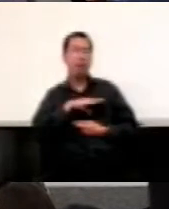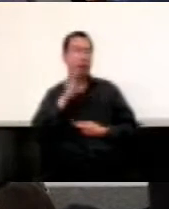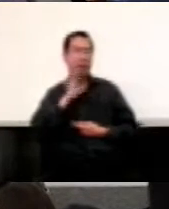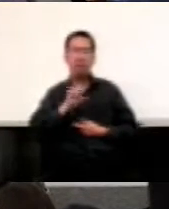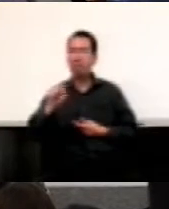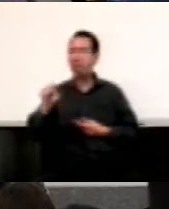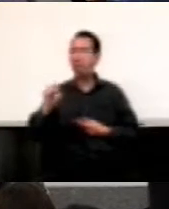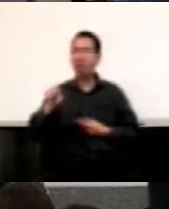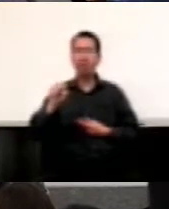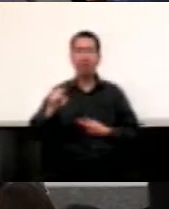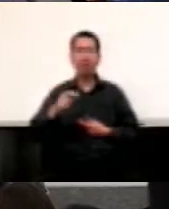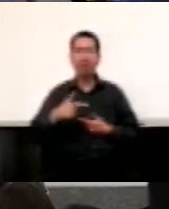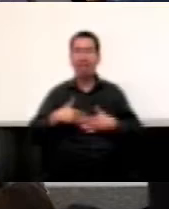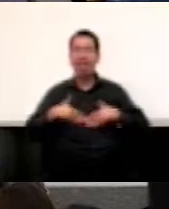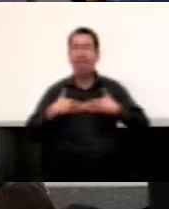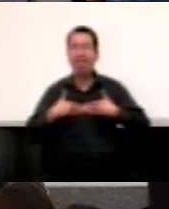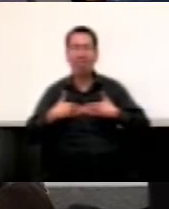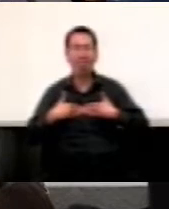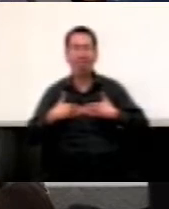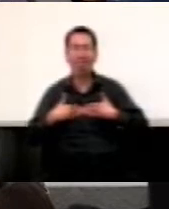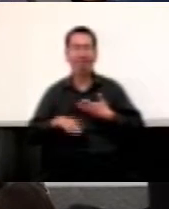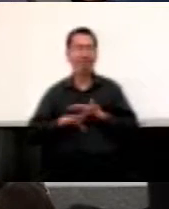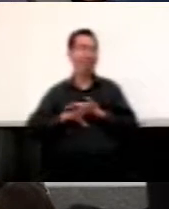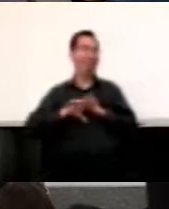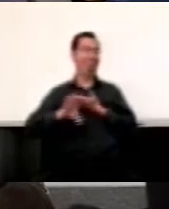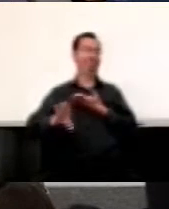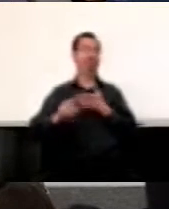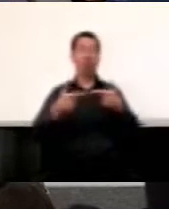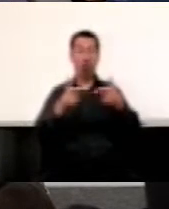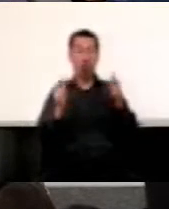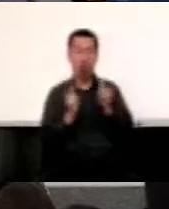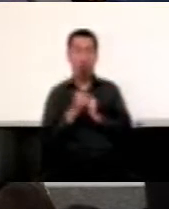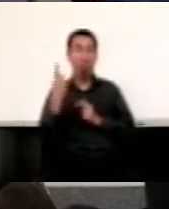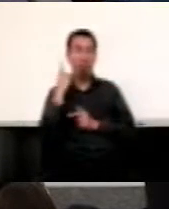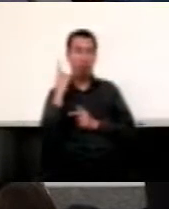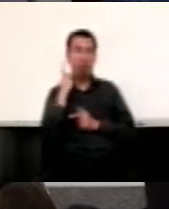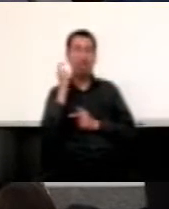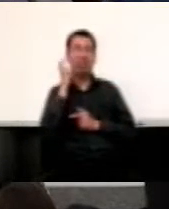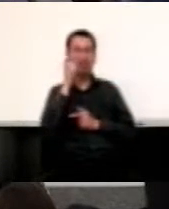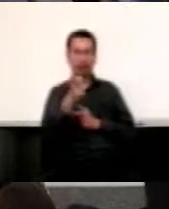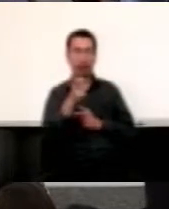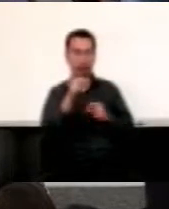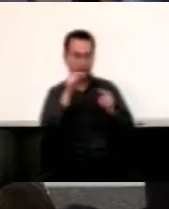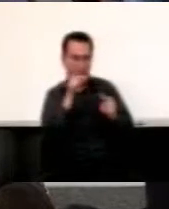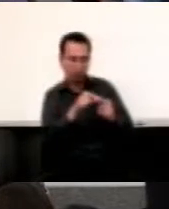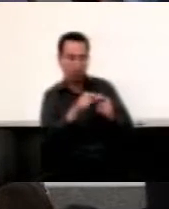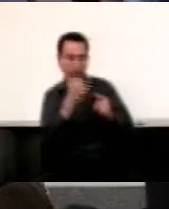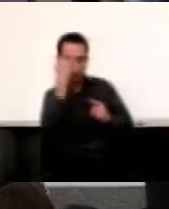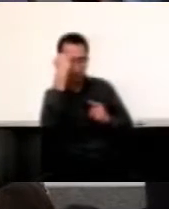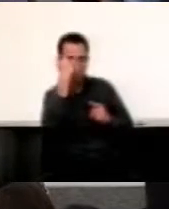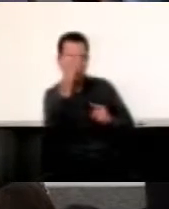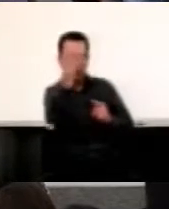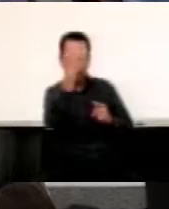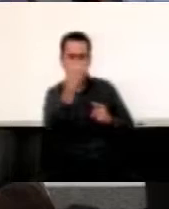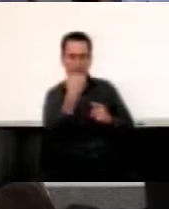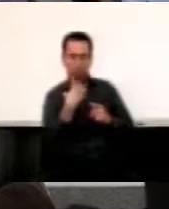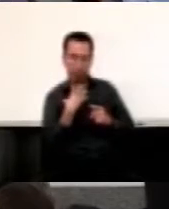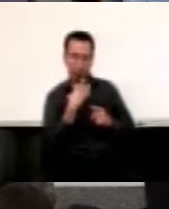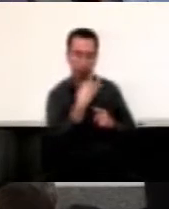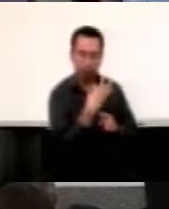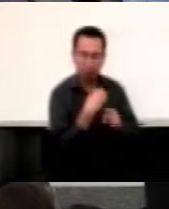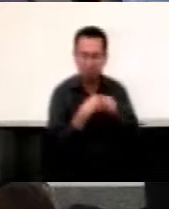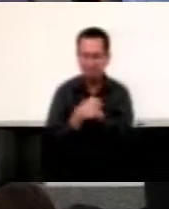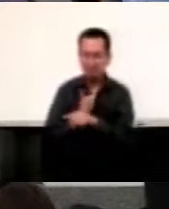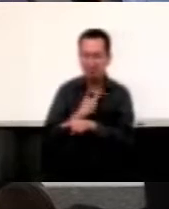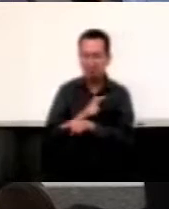una vez, los partidos políticos finalmente son órganos de representación, ¿no? Nos representan ya en